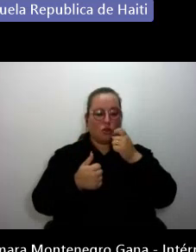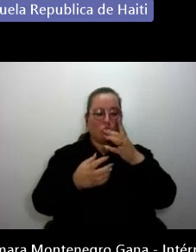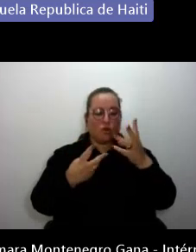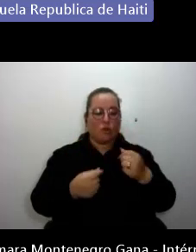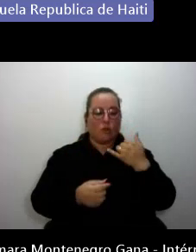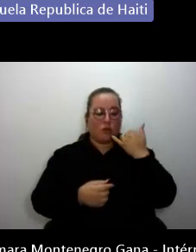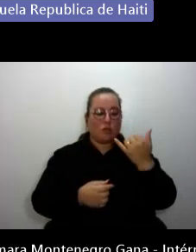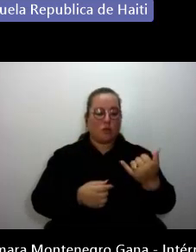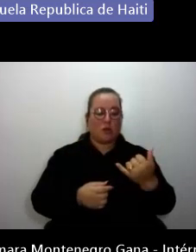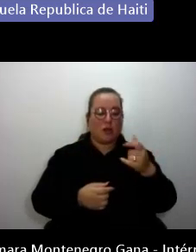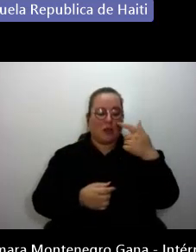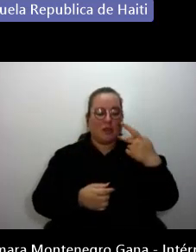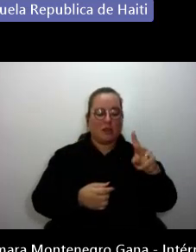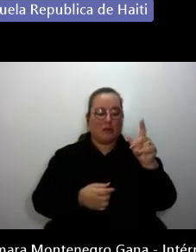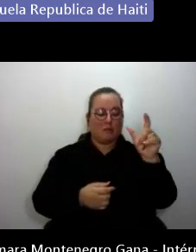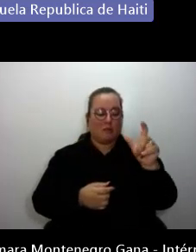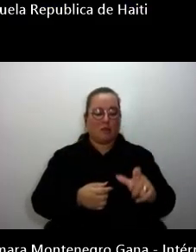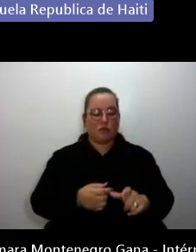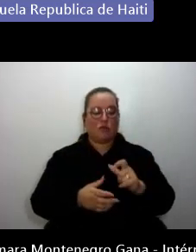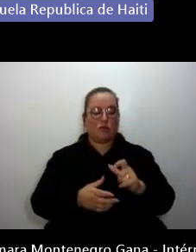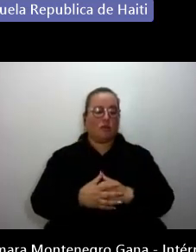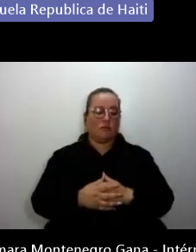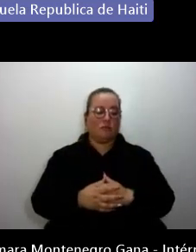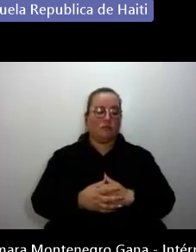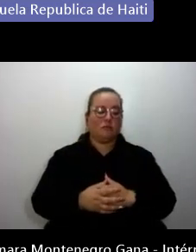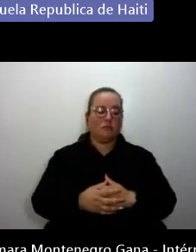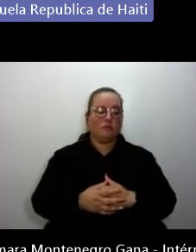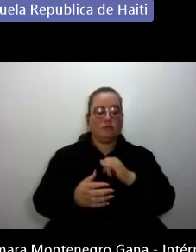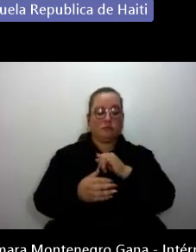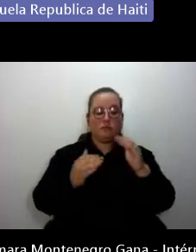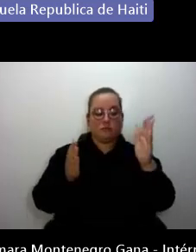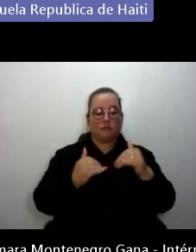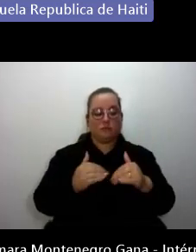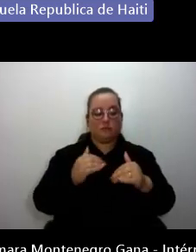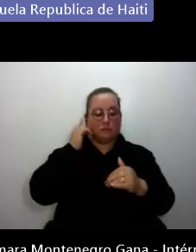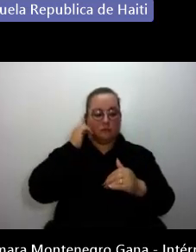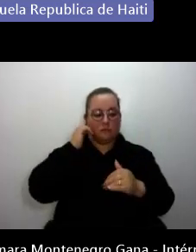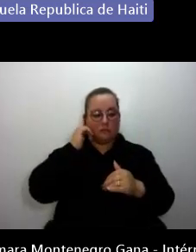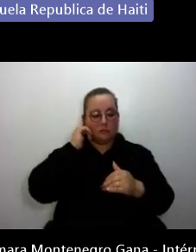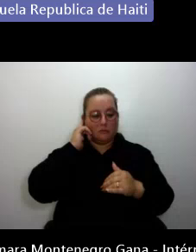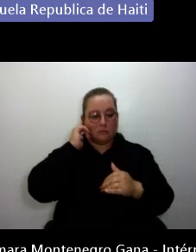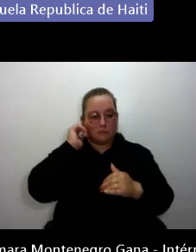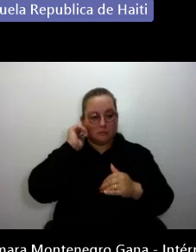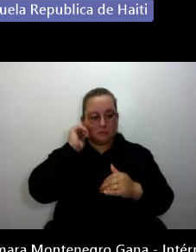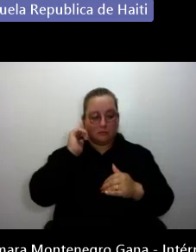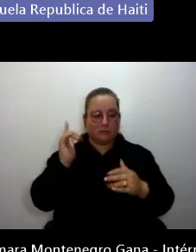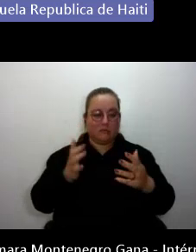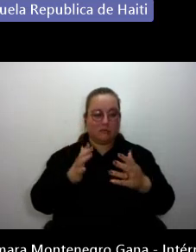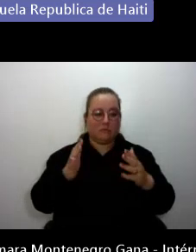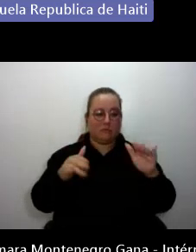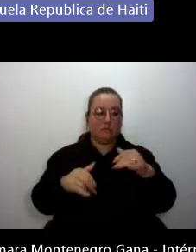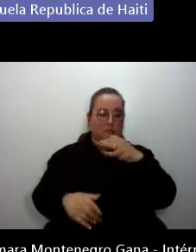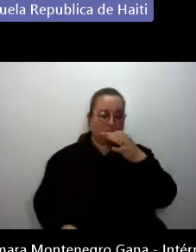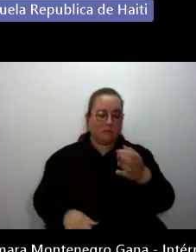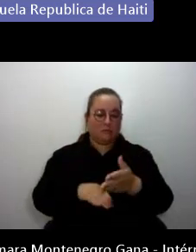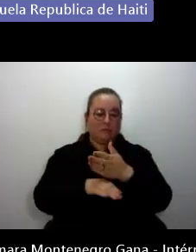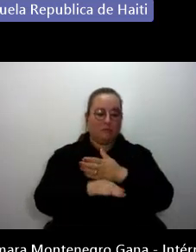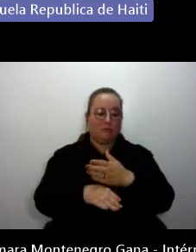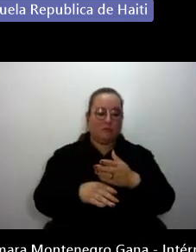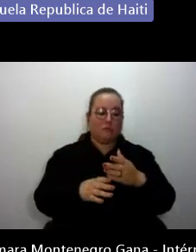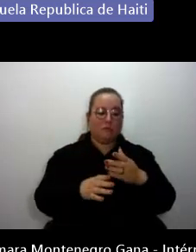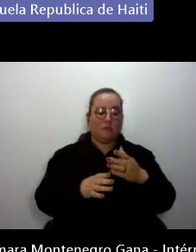del encargado del diagnóstico. Luego pasamos a las estrategias para el abordaje como les mencionaba en un principio, la etapa